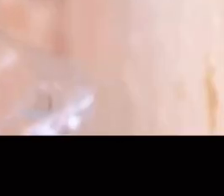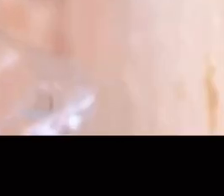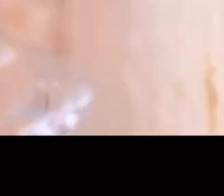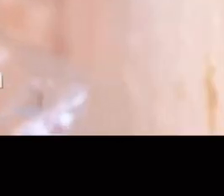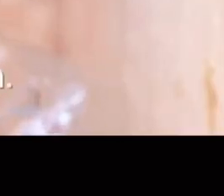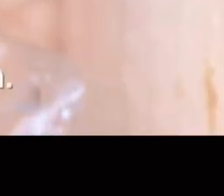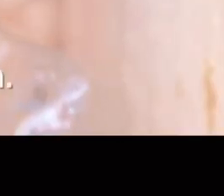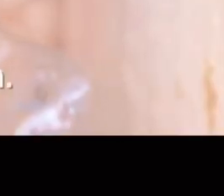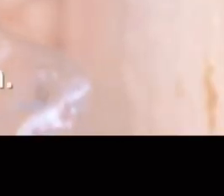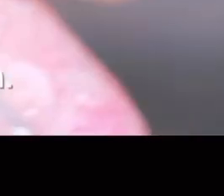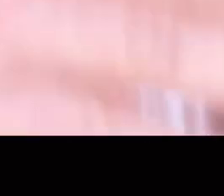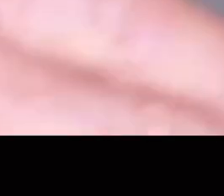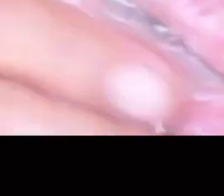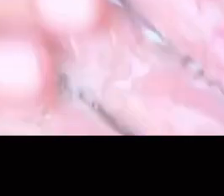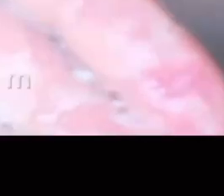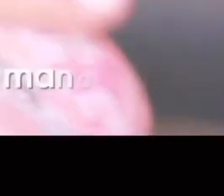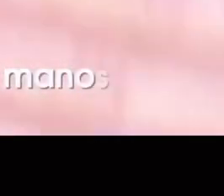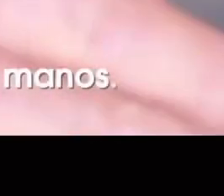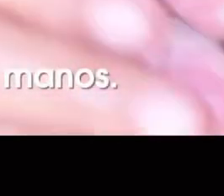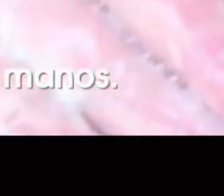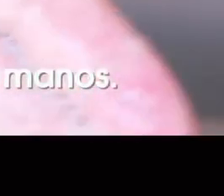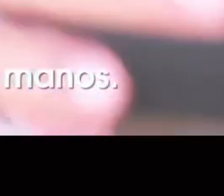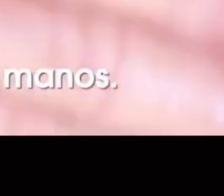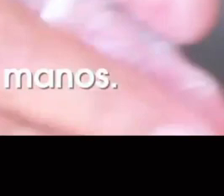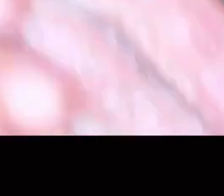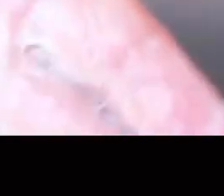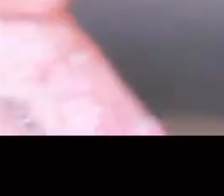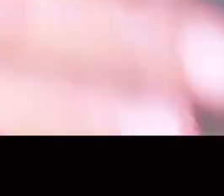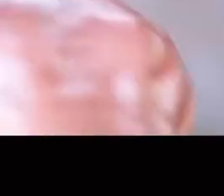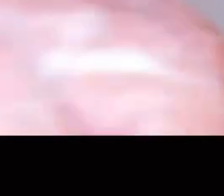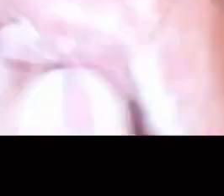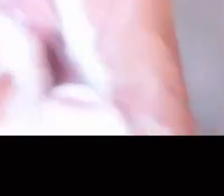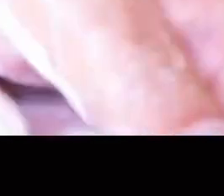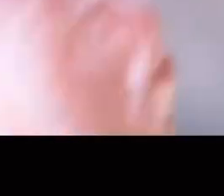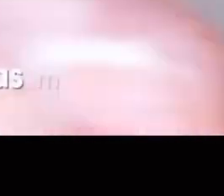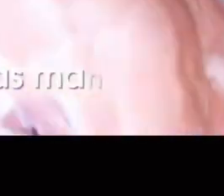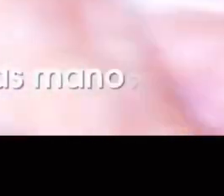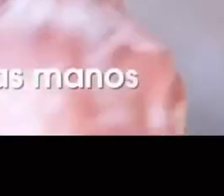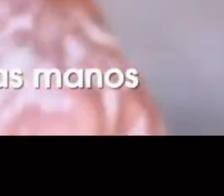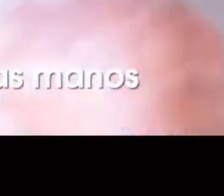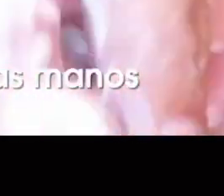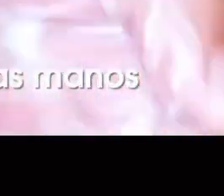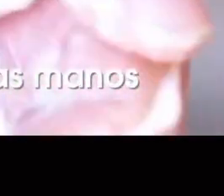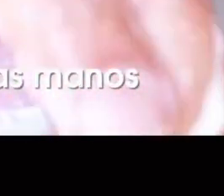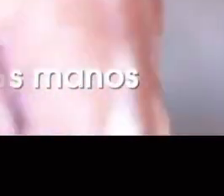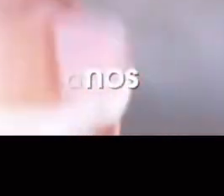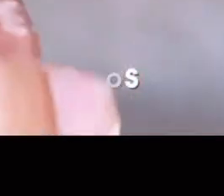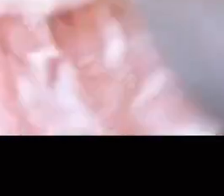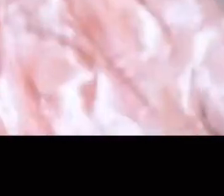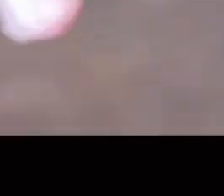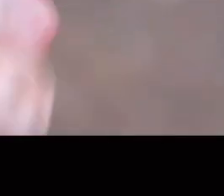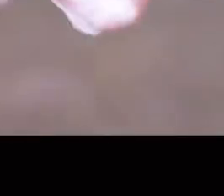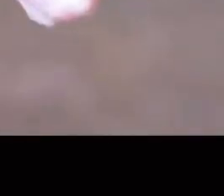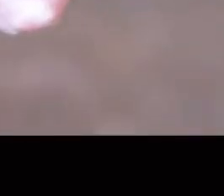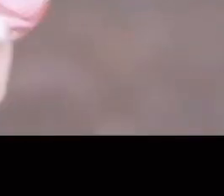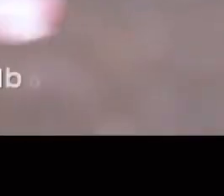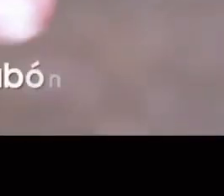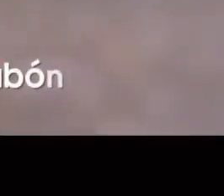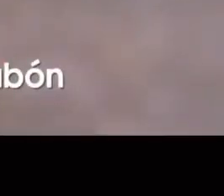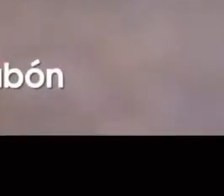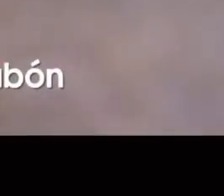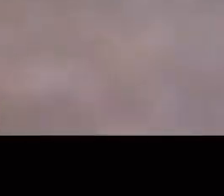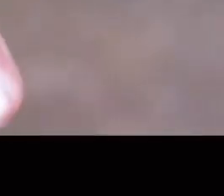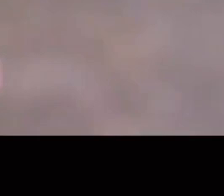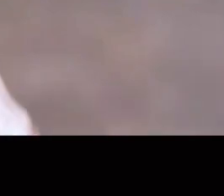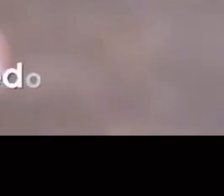aplica abundante jabón, frota 10 veces la palma de las manos, frota 10 veces el dorso de ambas manos y penetra rozando con el